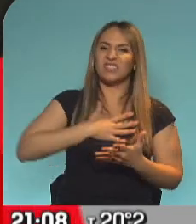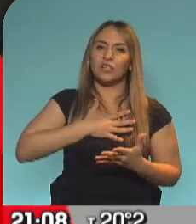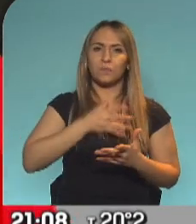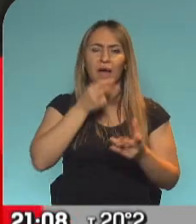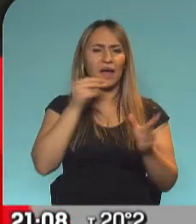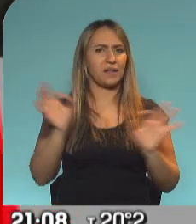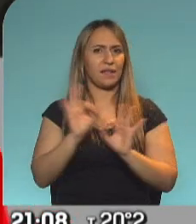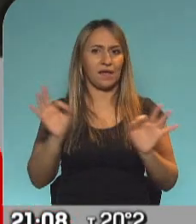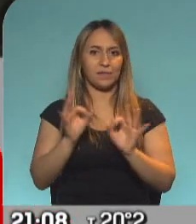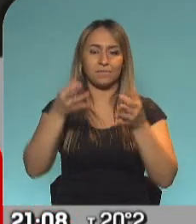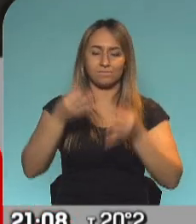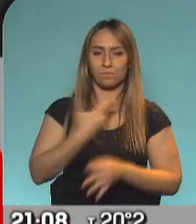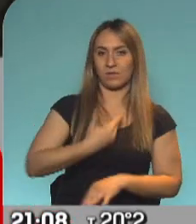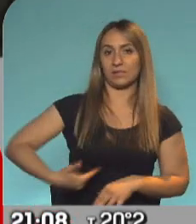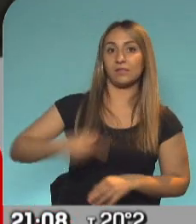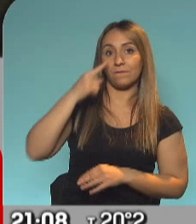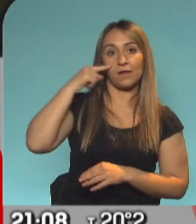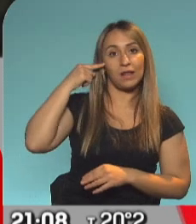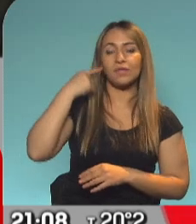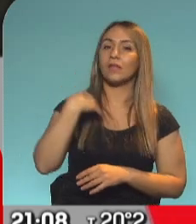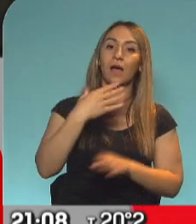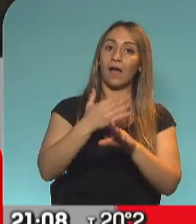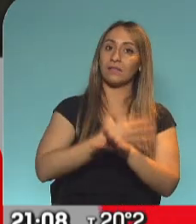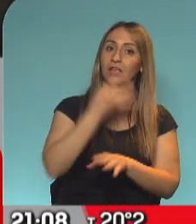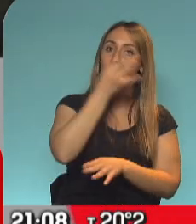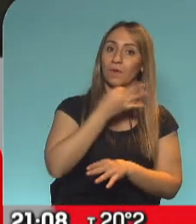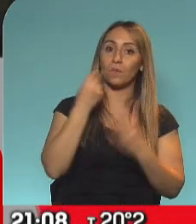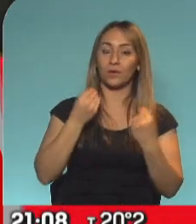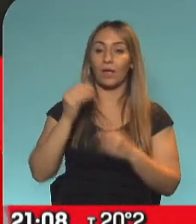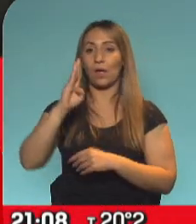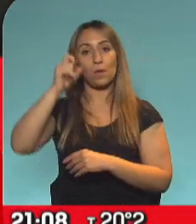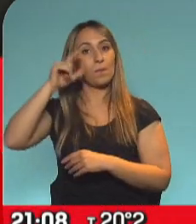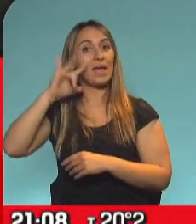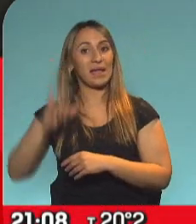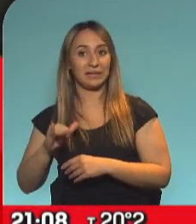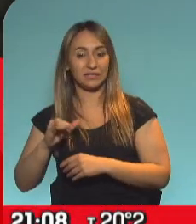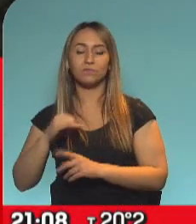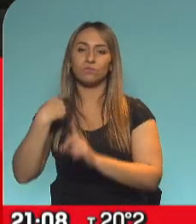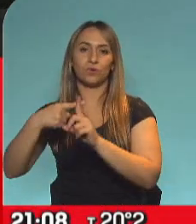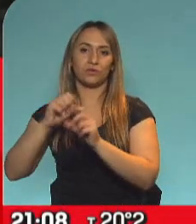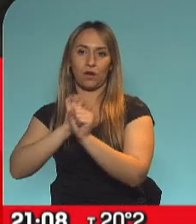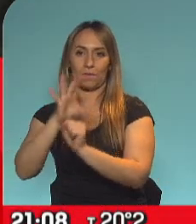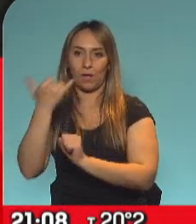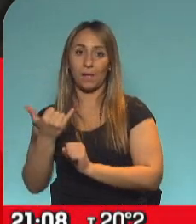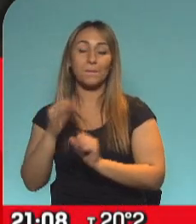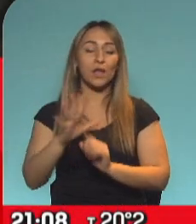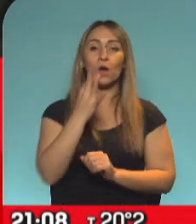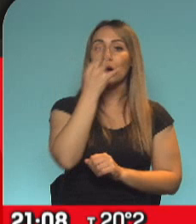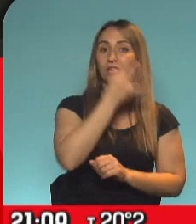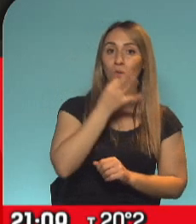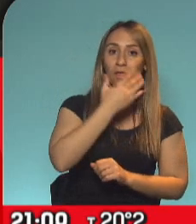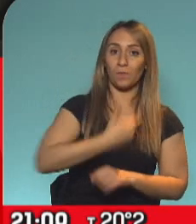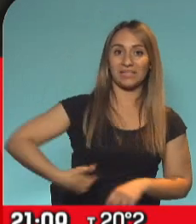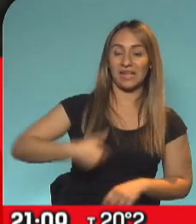reiteramos el presidente alberto fernández se tuvo que hizo par porque gustavo béliz dio positivo pero el resultado del hisopado el